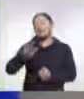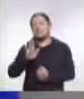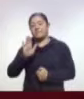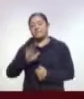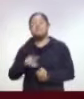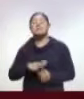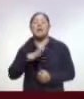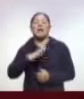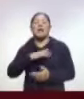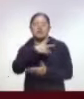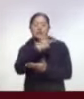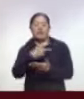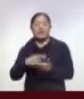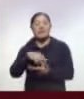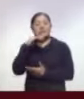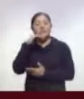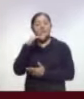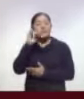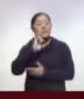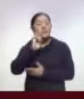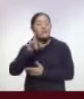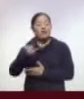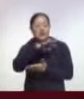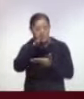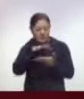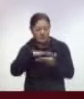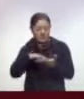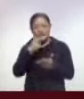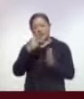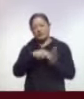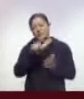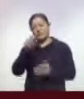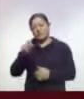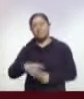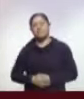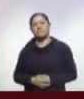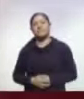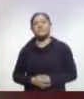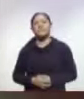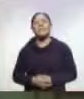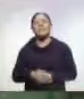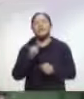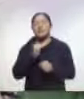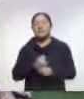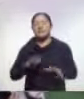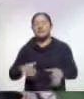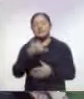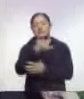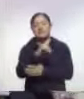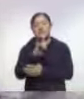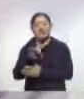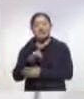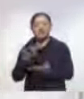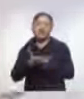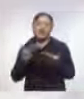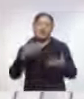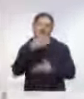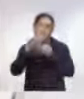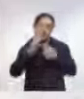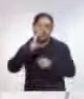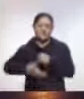en el marco de la Jornada Feminista Literatura Tlaxcala 2020. Con información de Yacil Zarate, ahora noticias.